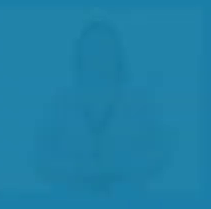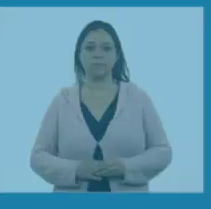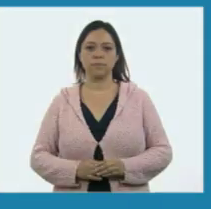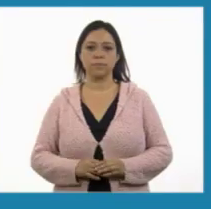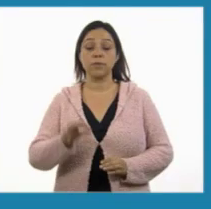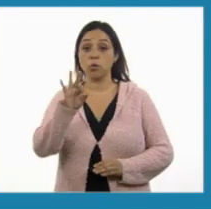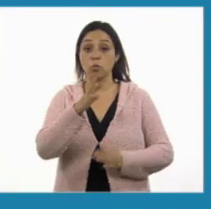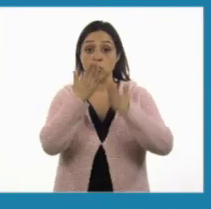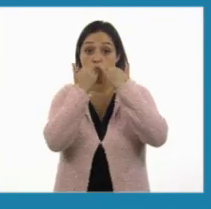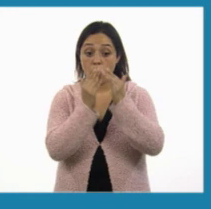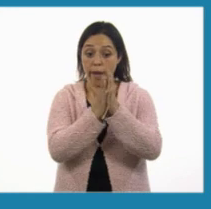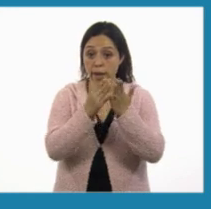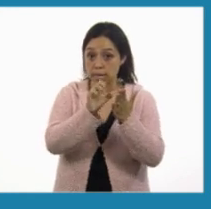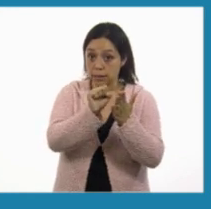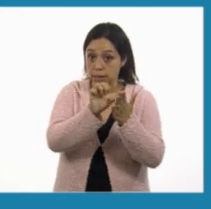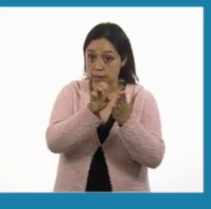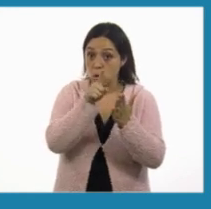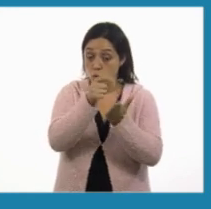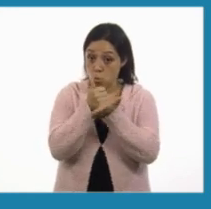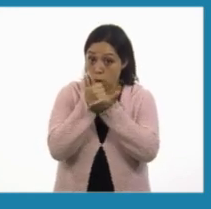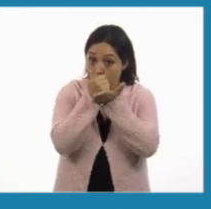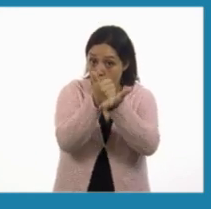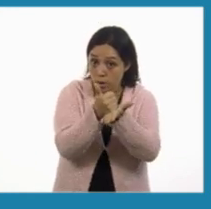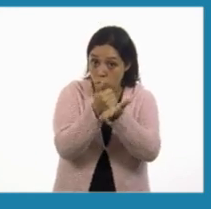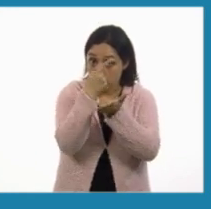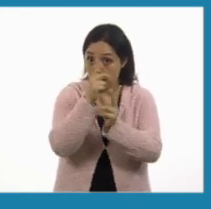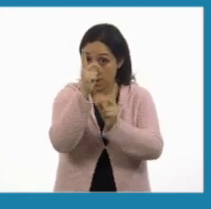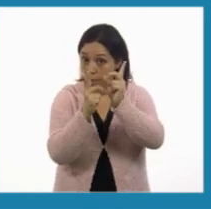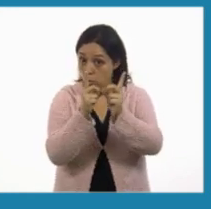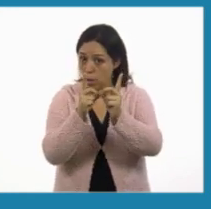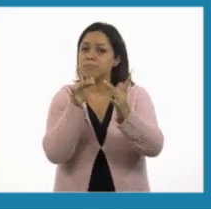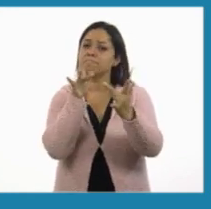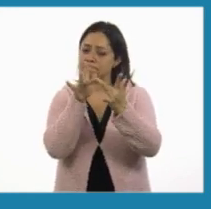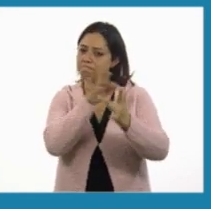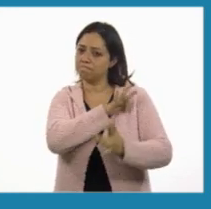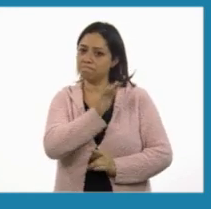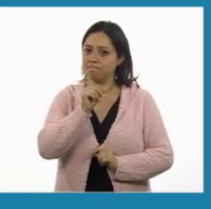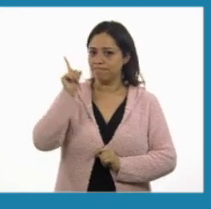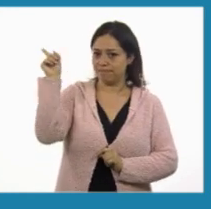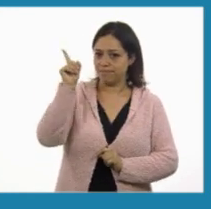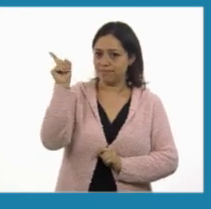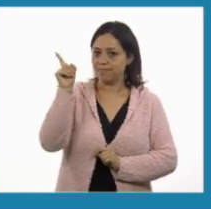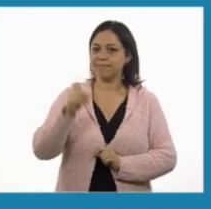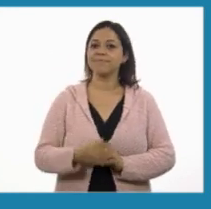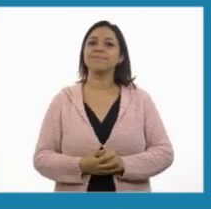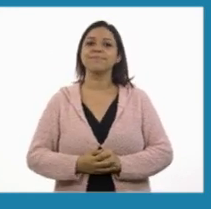Si no tienes el libro de texto o necesitas ayuda para resolver tus dudas, contáctanos.